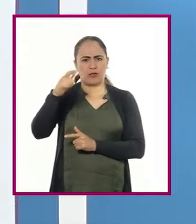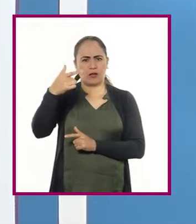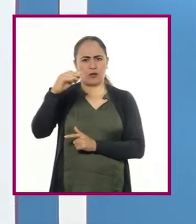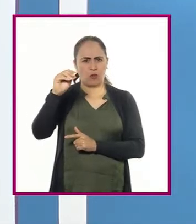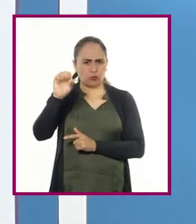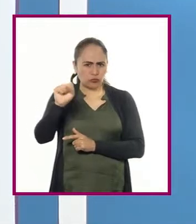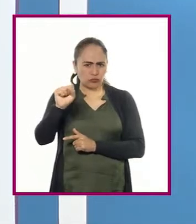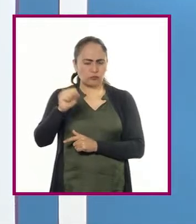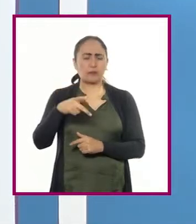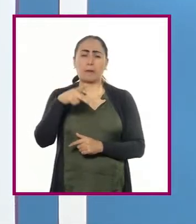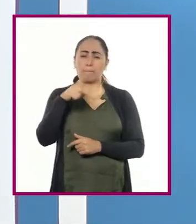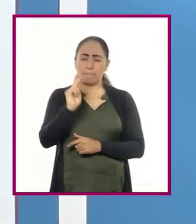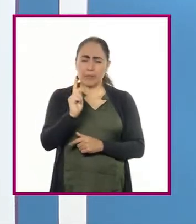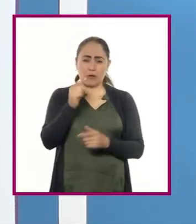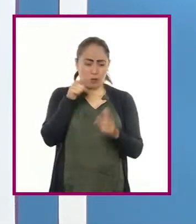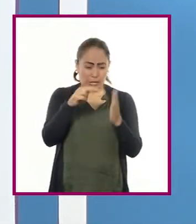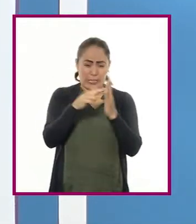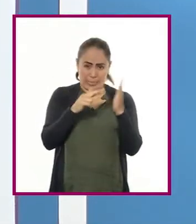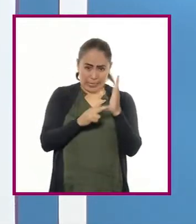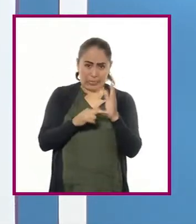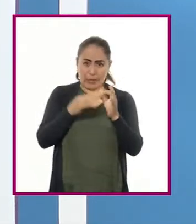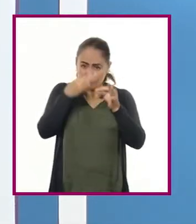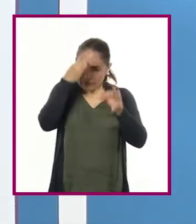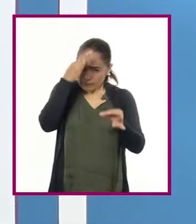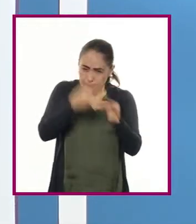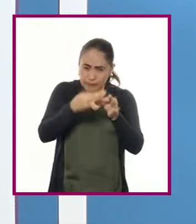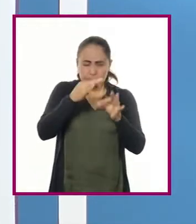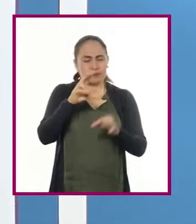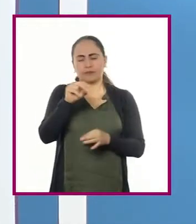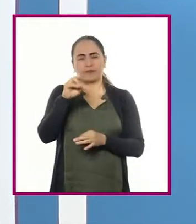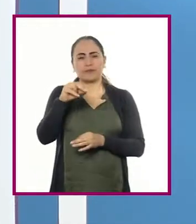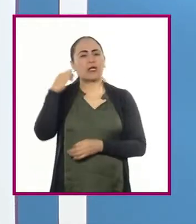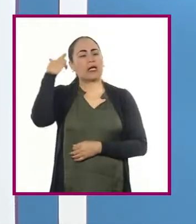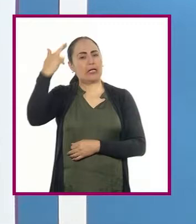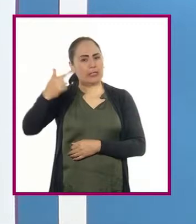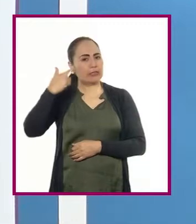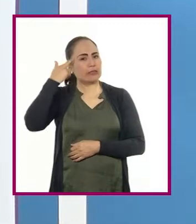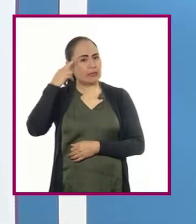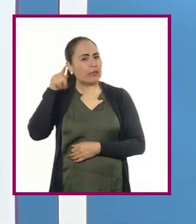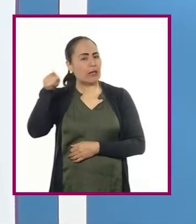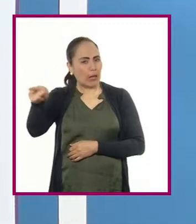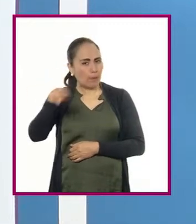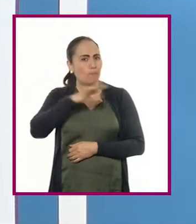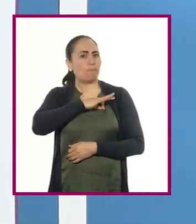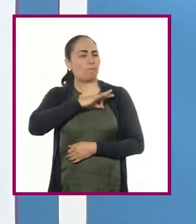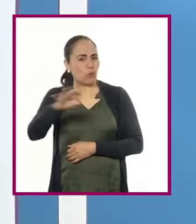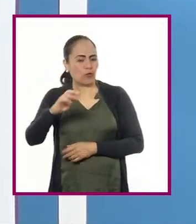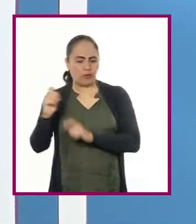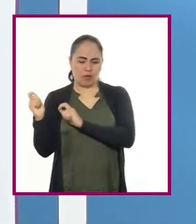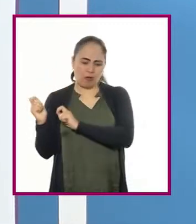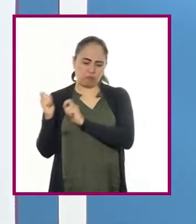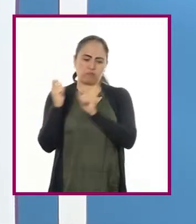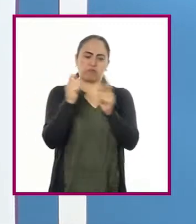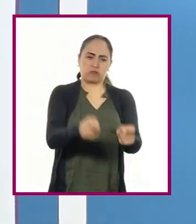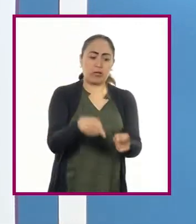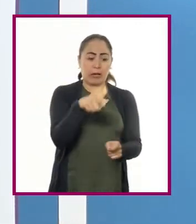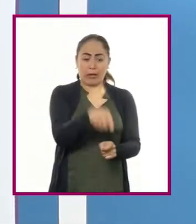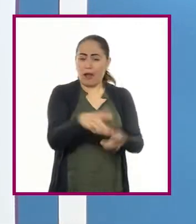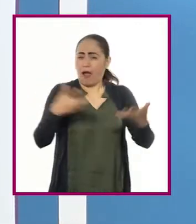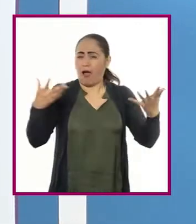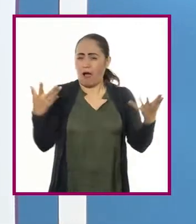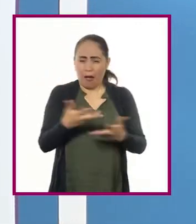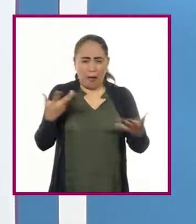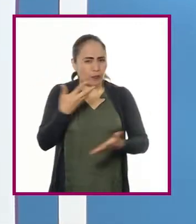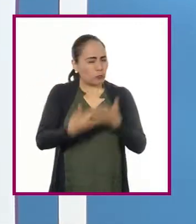había una excepción a esta regla, puesto que el rey tenía la facultad de brindar la nobleza a quien hiciera méritos